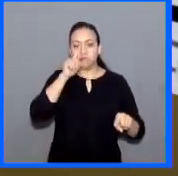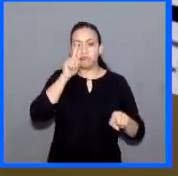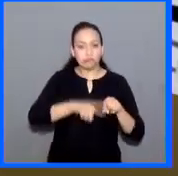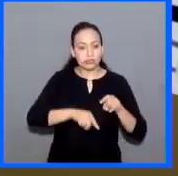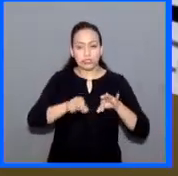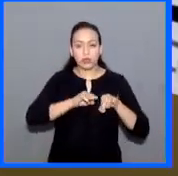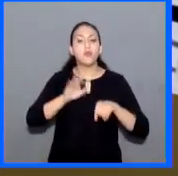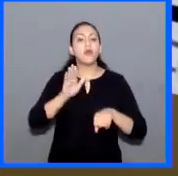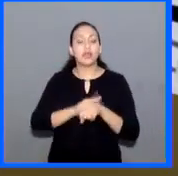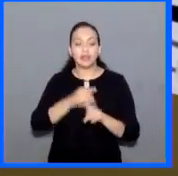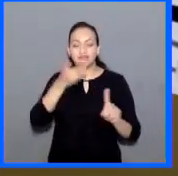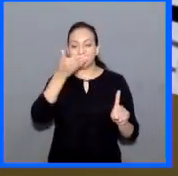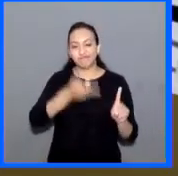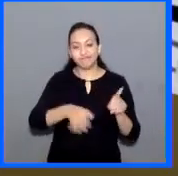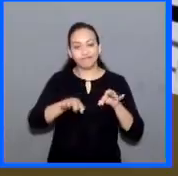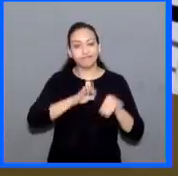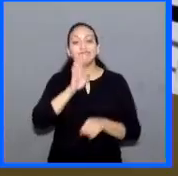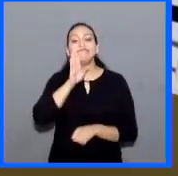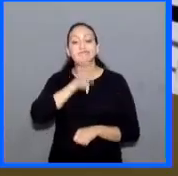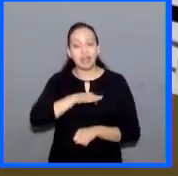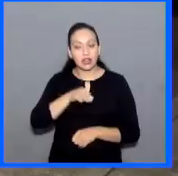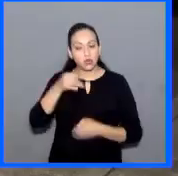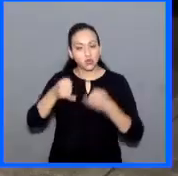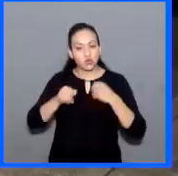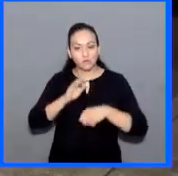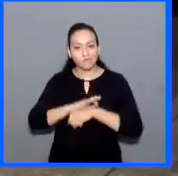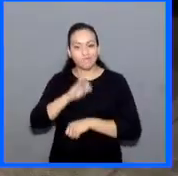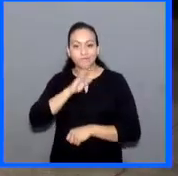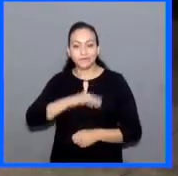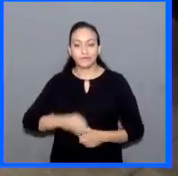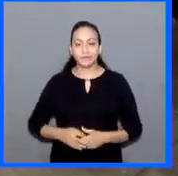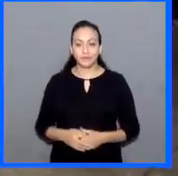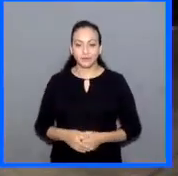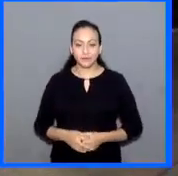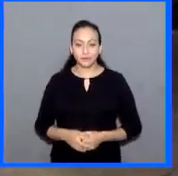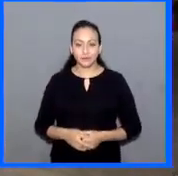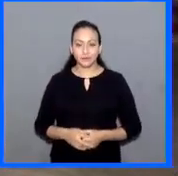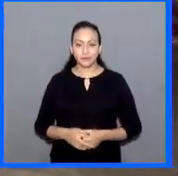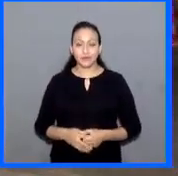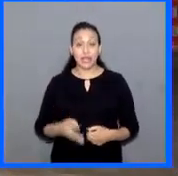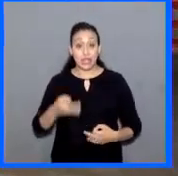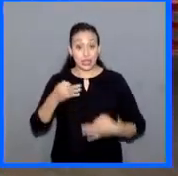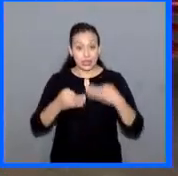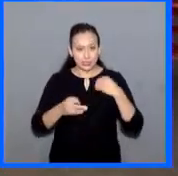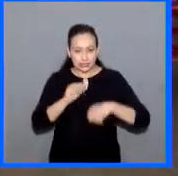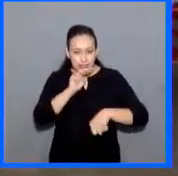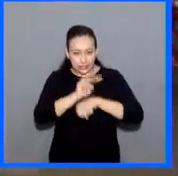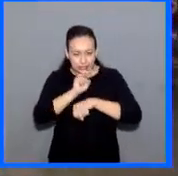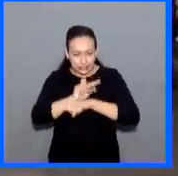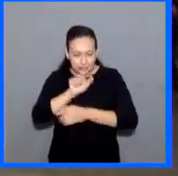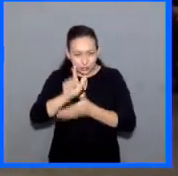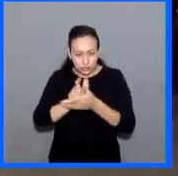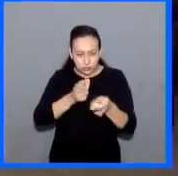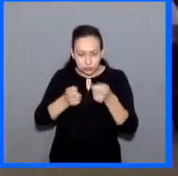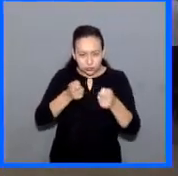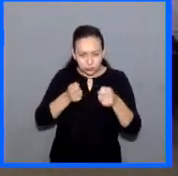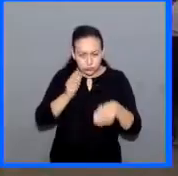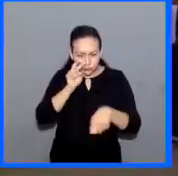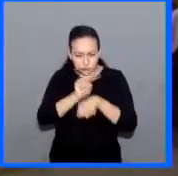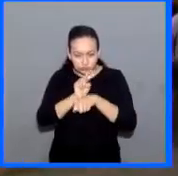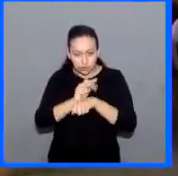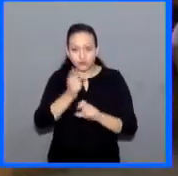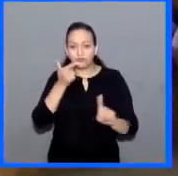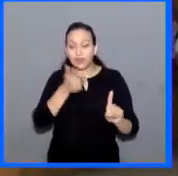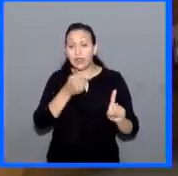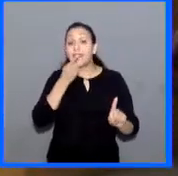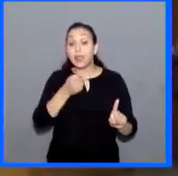posibles irregularidades en un juicio de amparo. El Tribunal de Disciplina Judicial informó de la suspensión temporal de una